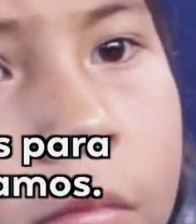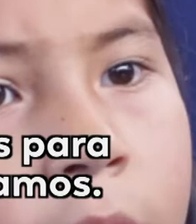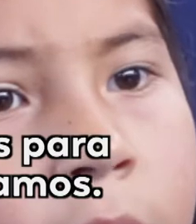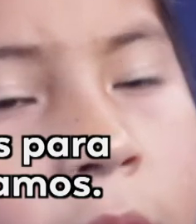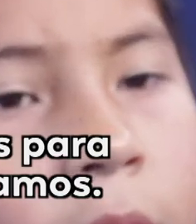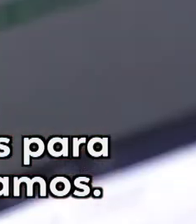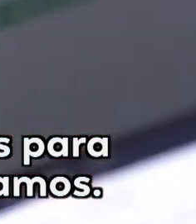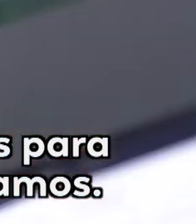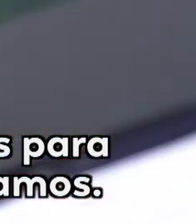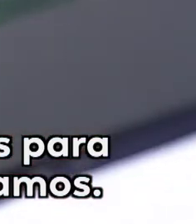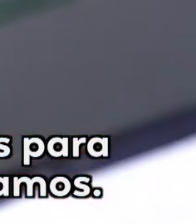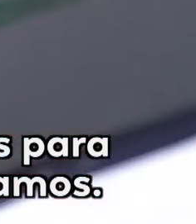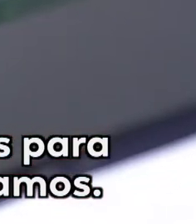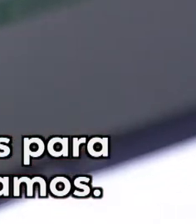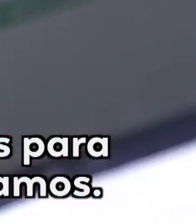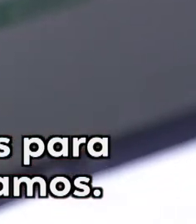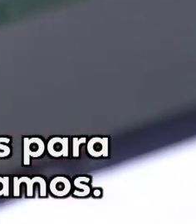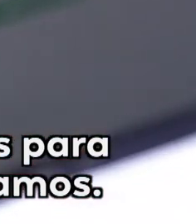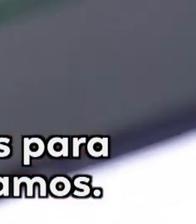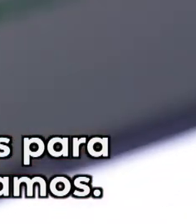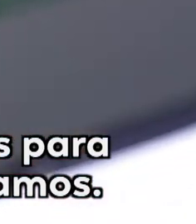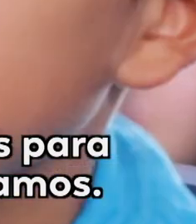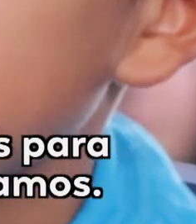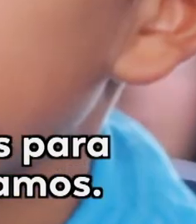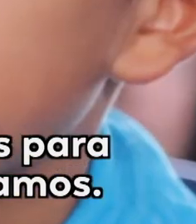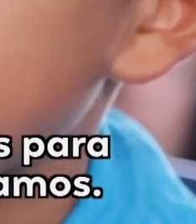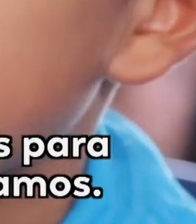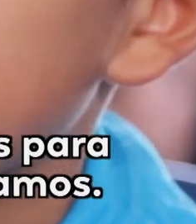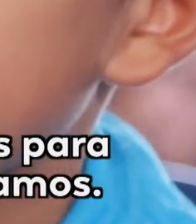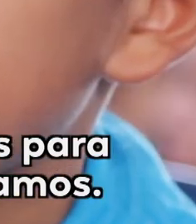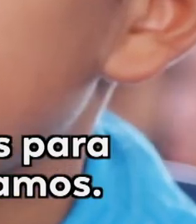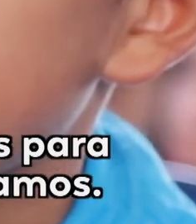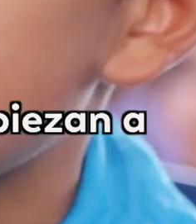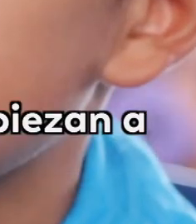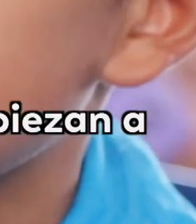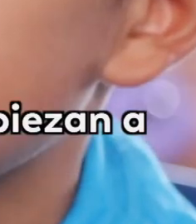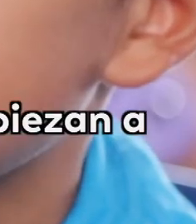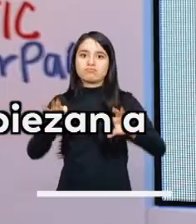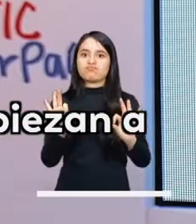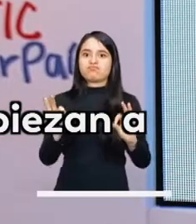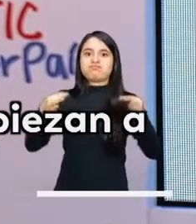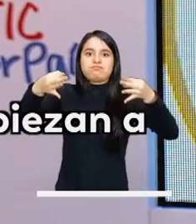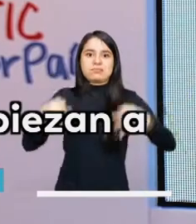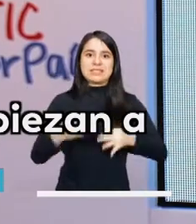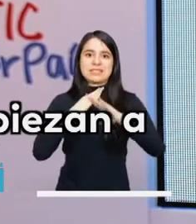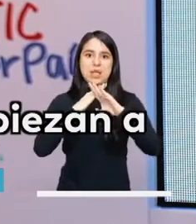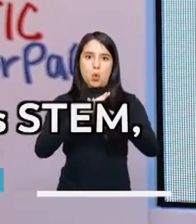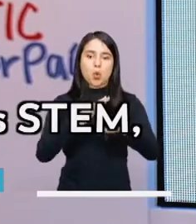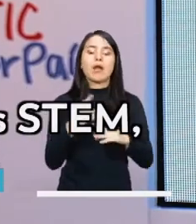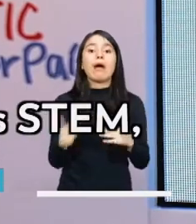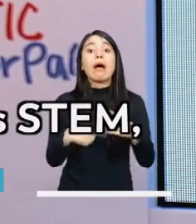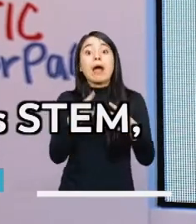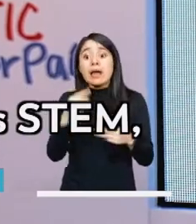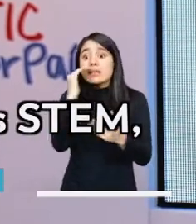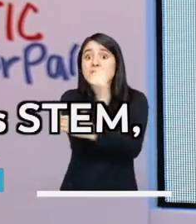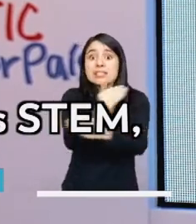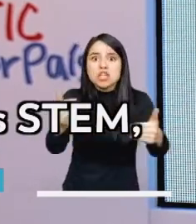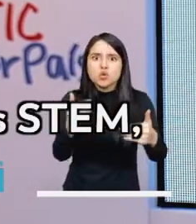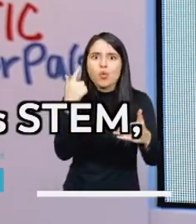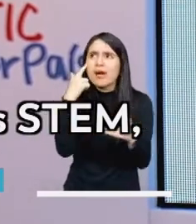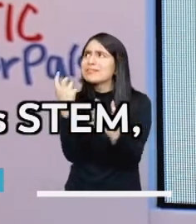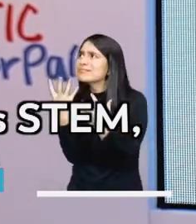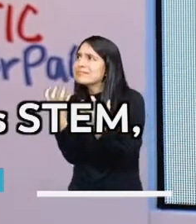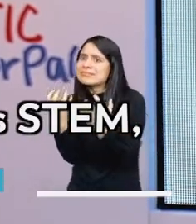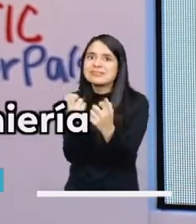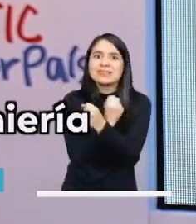podremos tener más herramientas para realizar tantas cosas que nos imaginamos. Lo bonito de esto es que los niños empiezan a apasionar por las tan